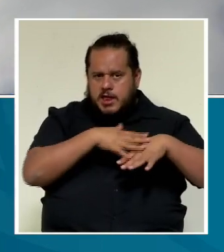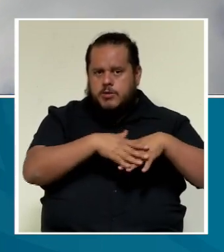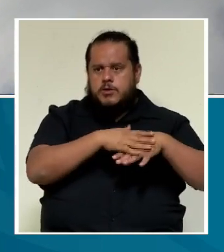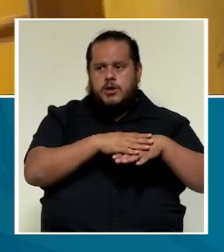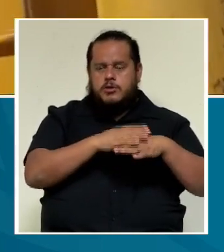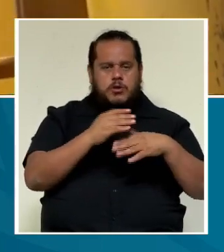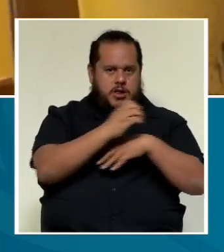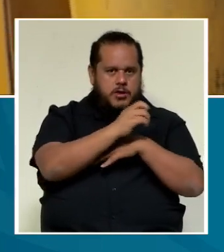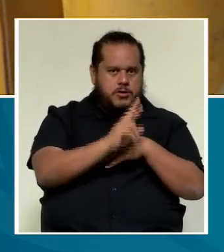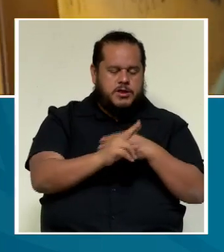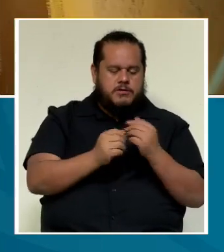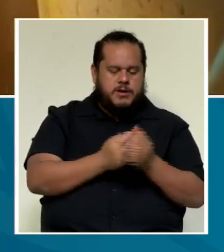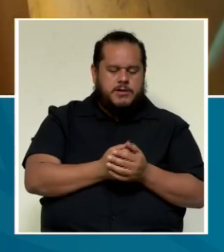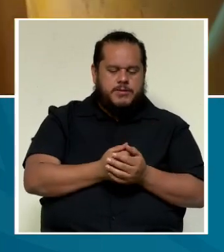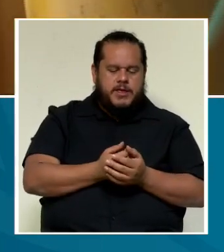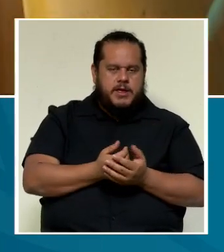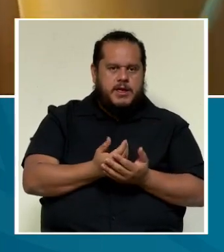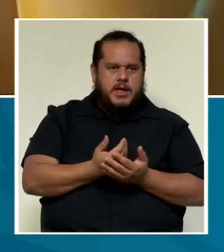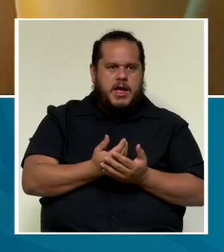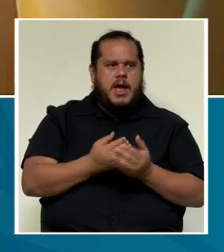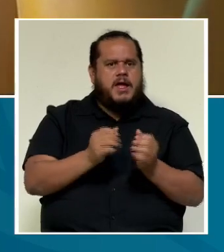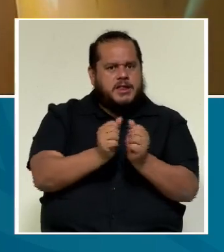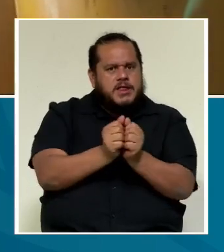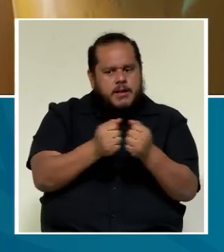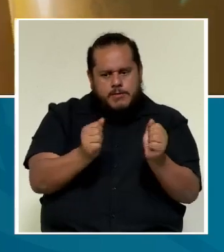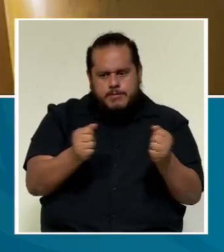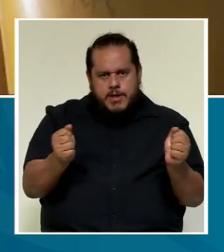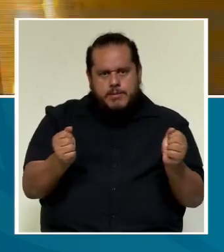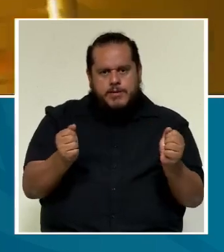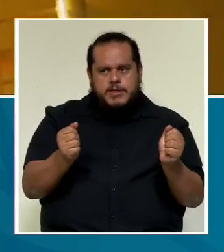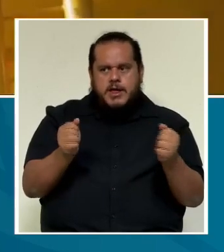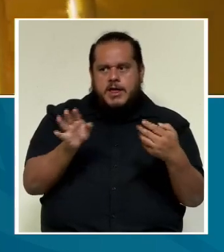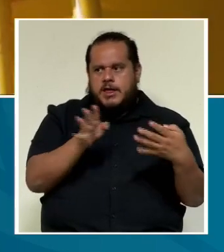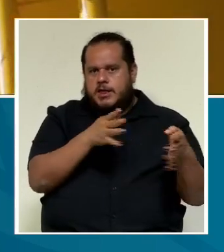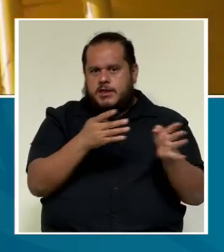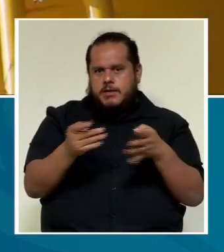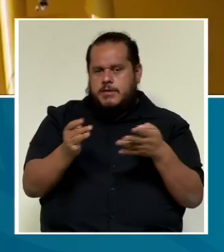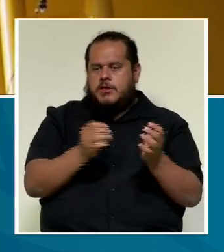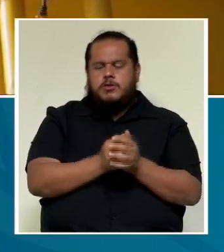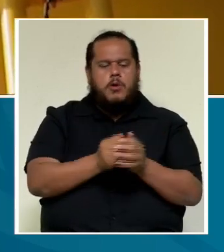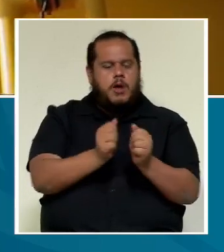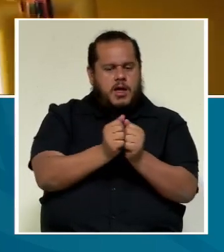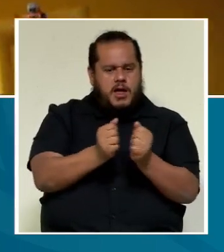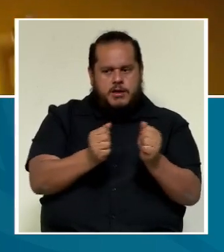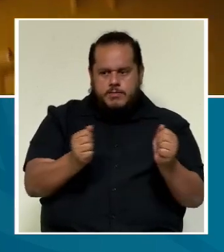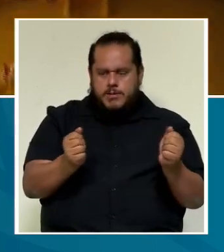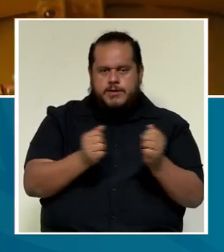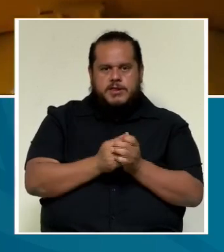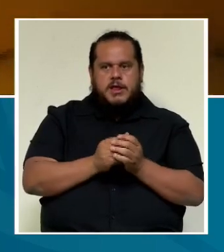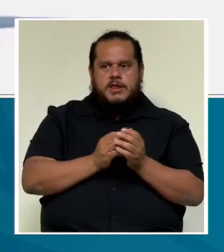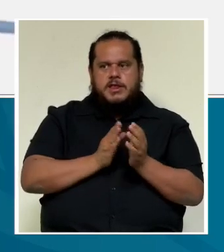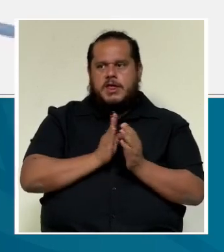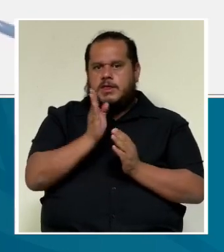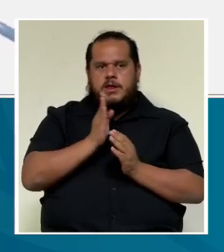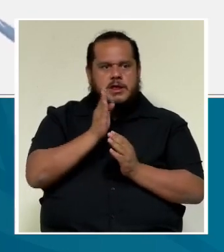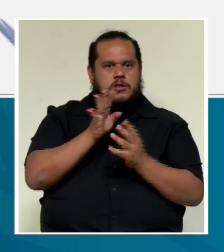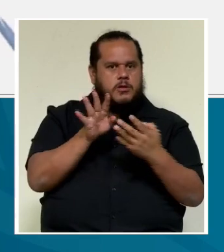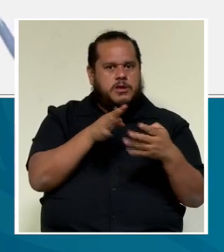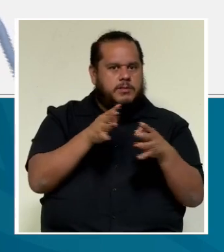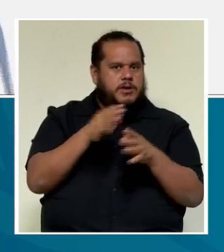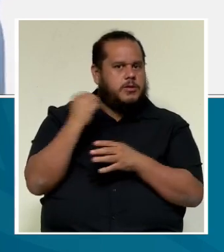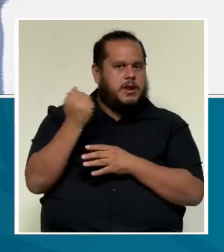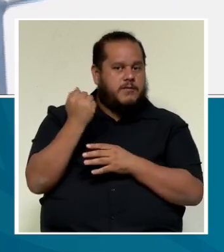territorio, digamos, hay mapas de viento, hay mapas de dirección del viento, de